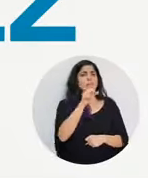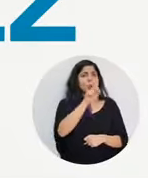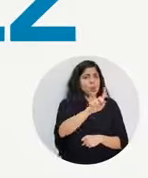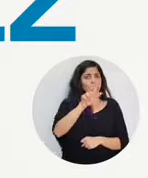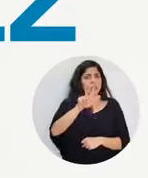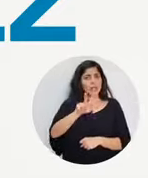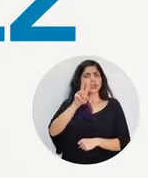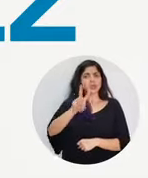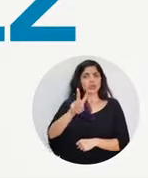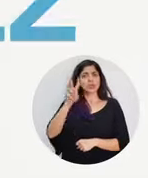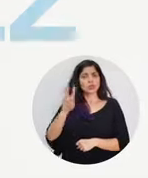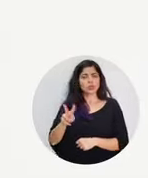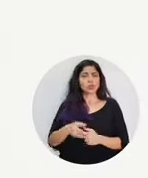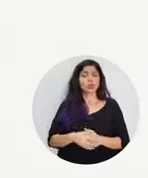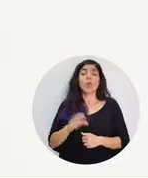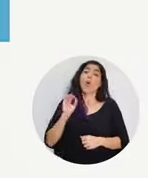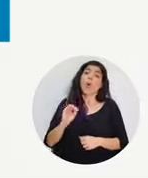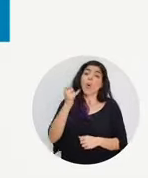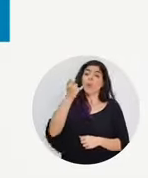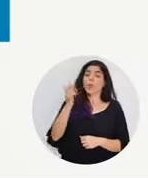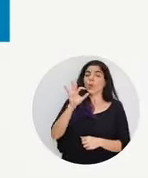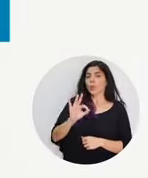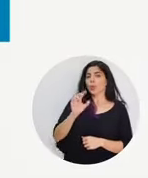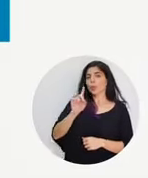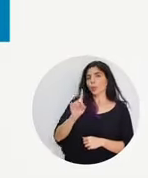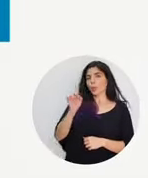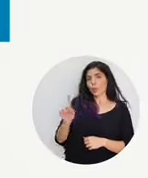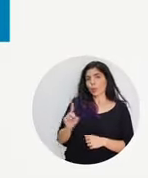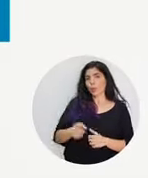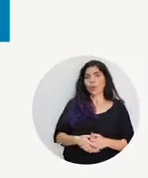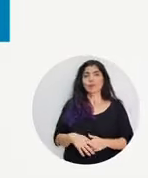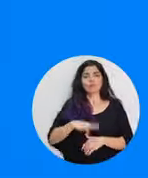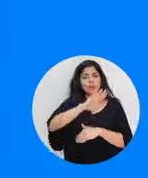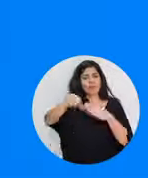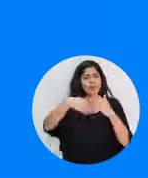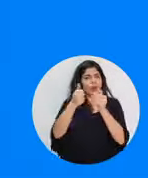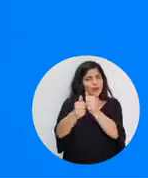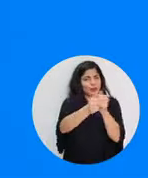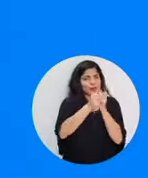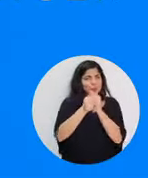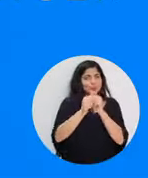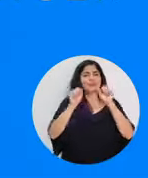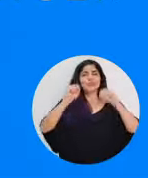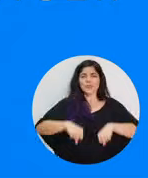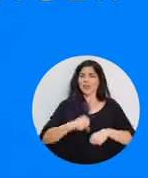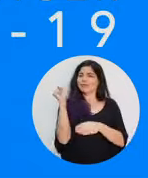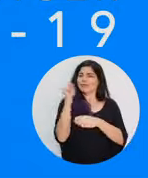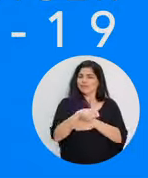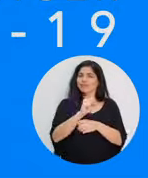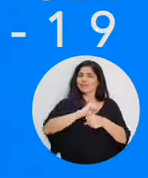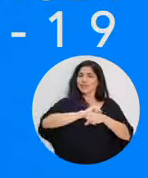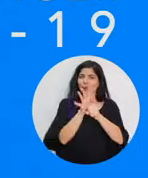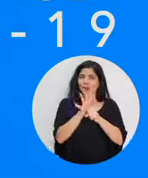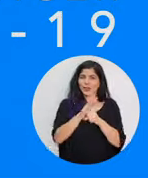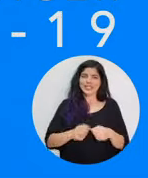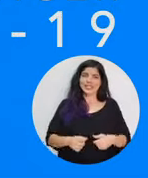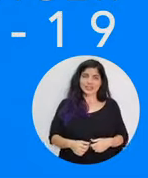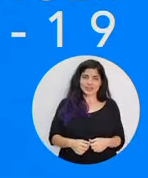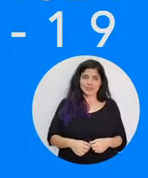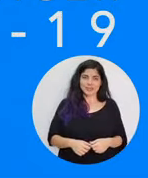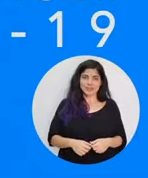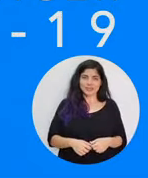al 1322 o al 911. Juntas y juntos podremos vencer al